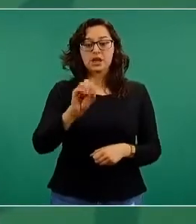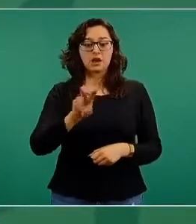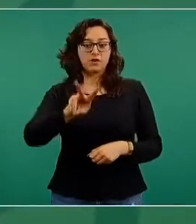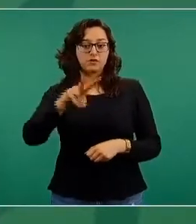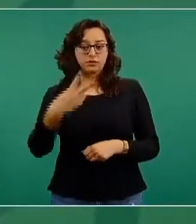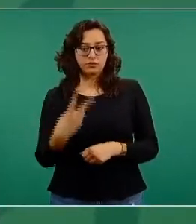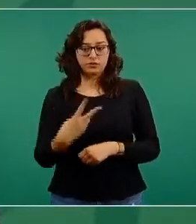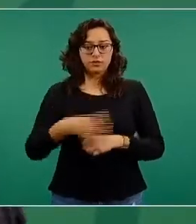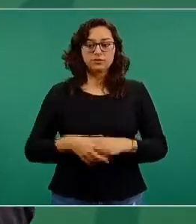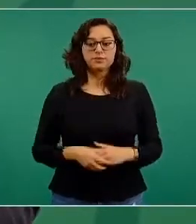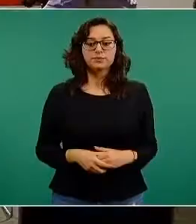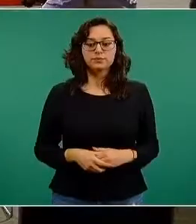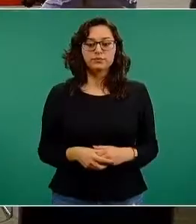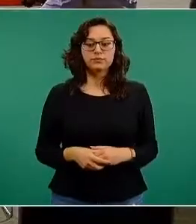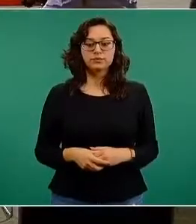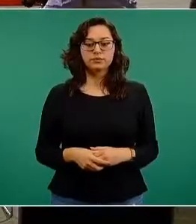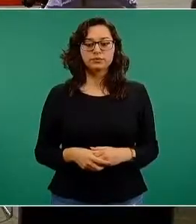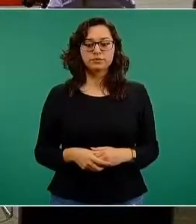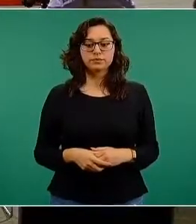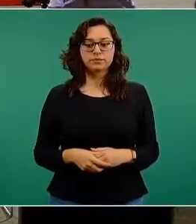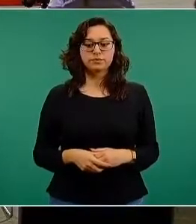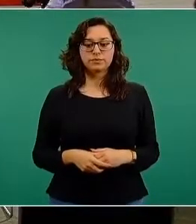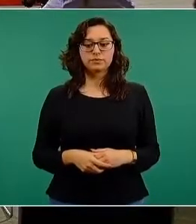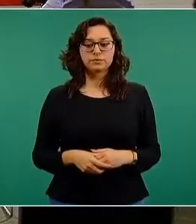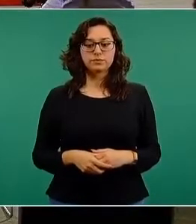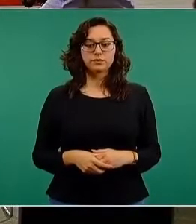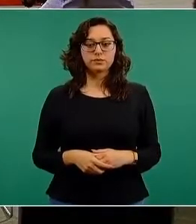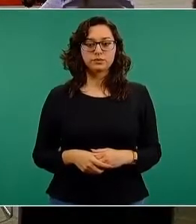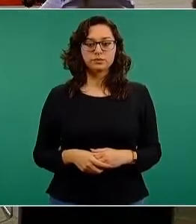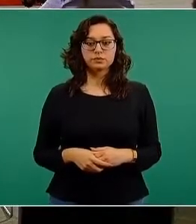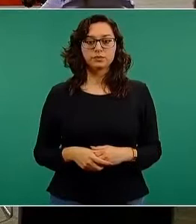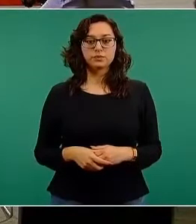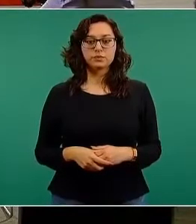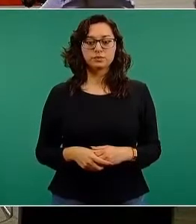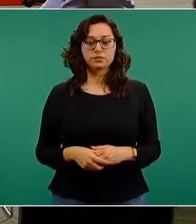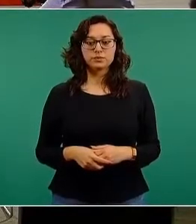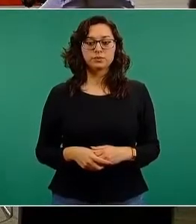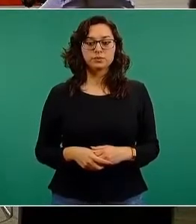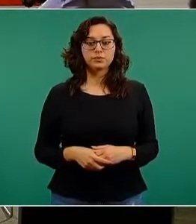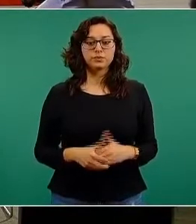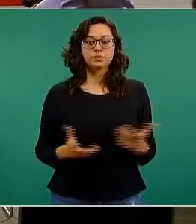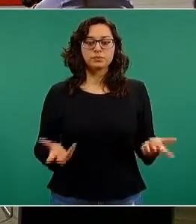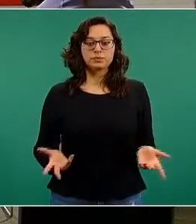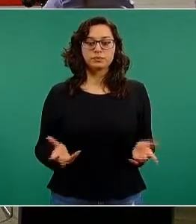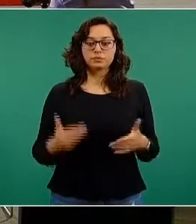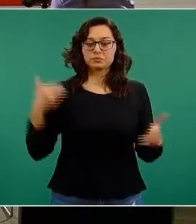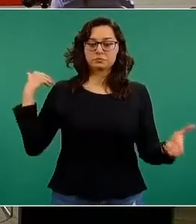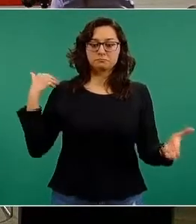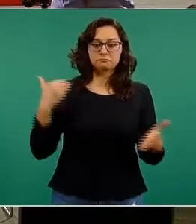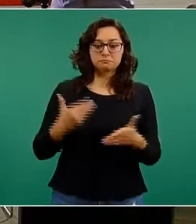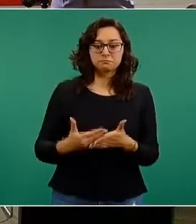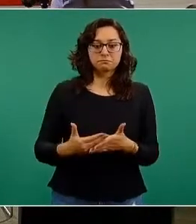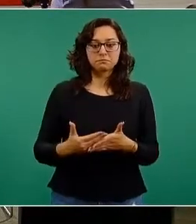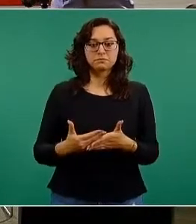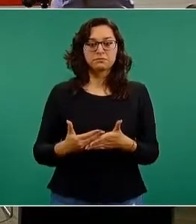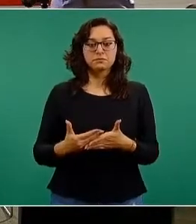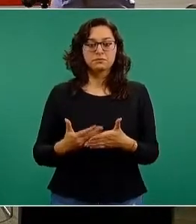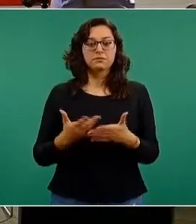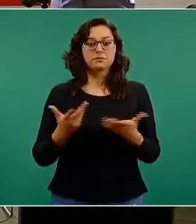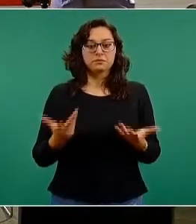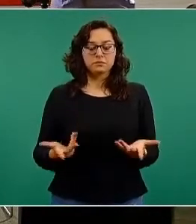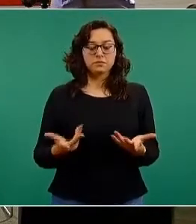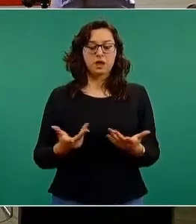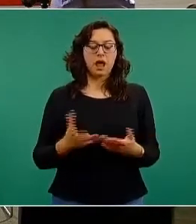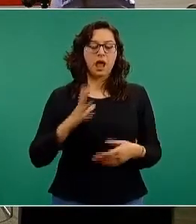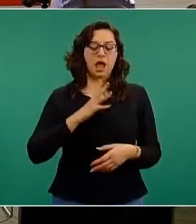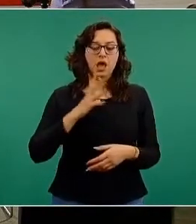Como hemos establecido en los últimos días, los días más recientes, vamos a mantener en paralelo